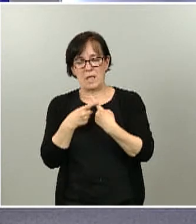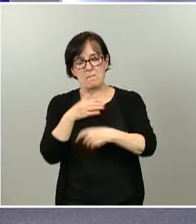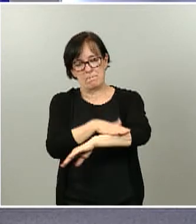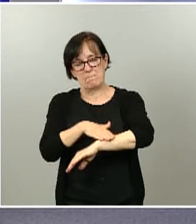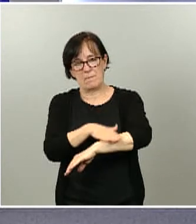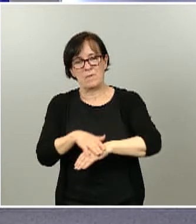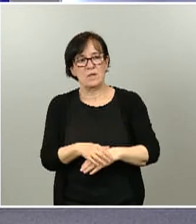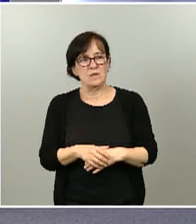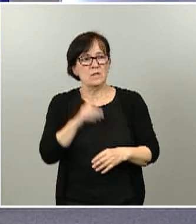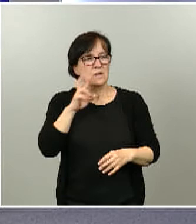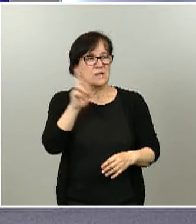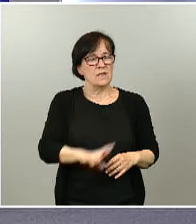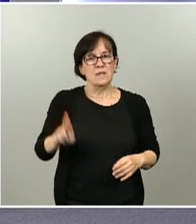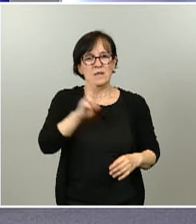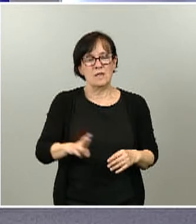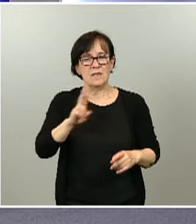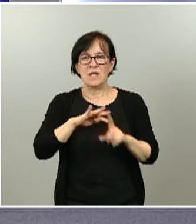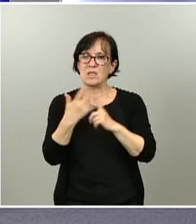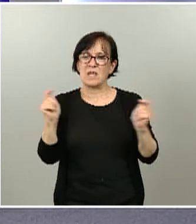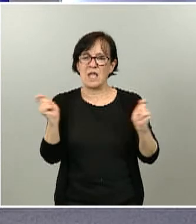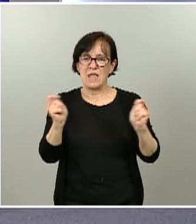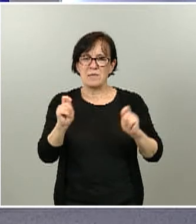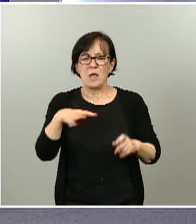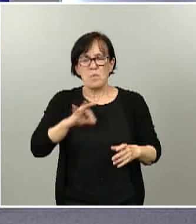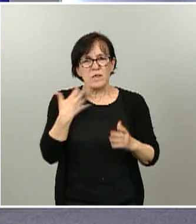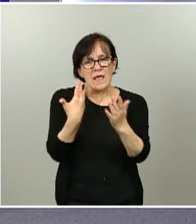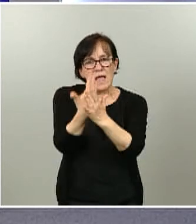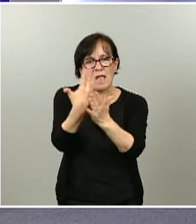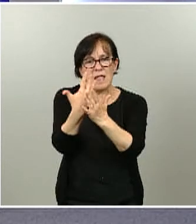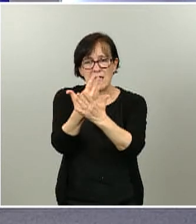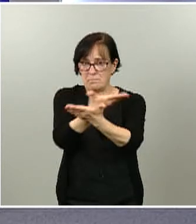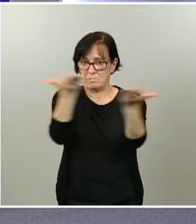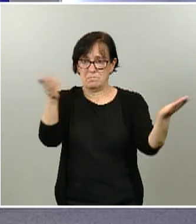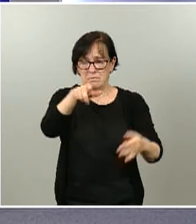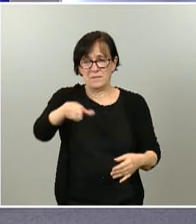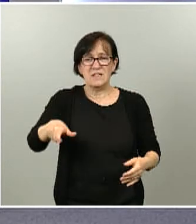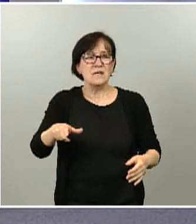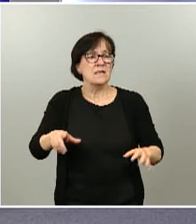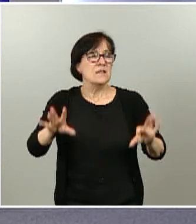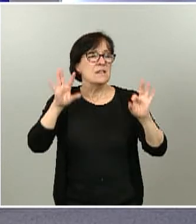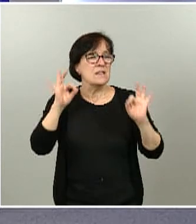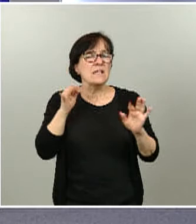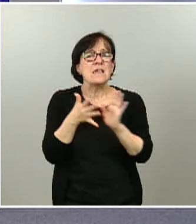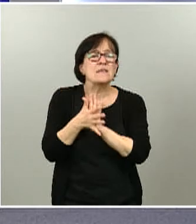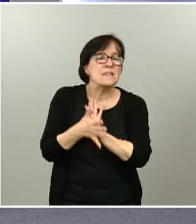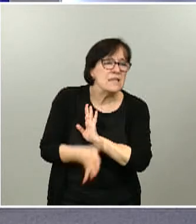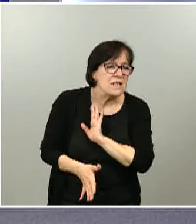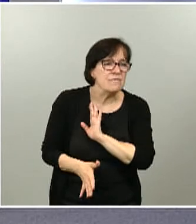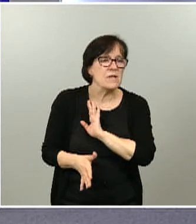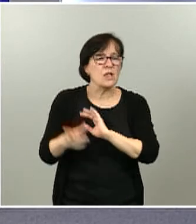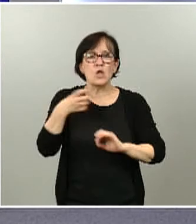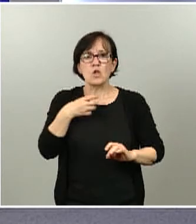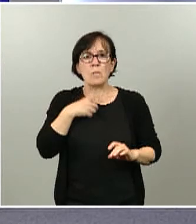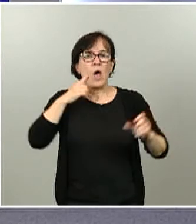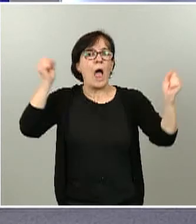insistiendo con el tema del estado de alarma, pero no sé si podría explicar para el ciudadano medio exactamente qué significaría si ustedes no pudiesen aprobar el estado de